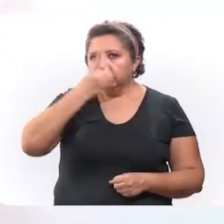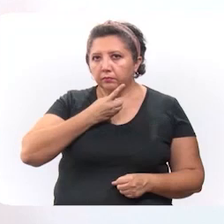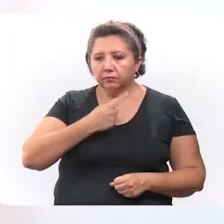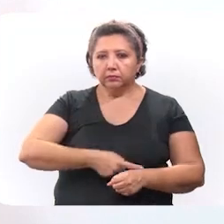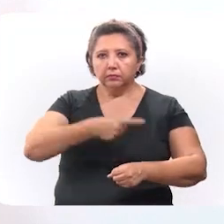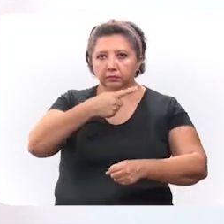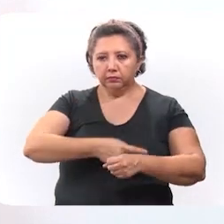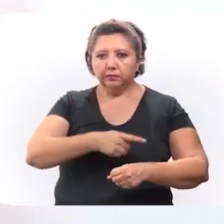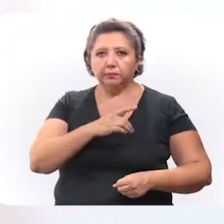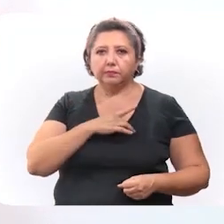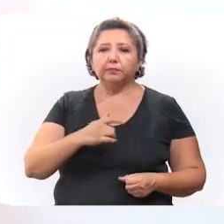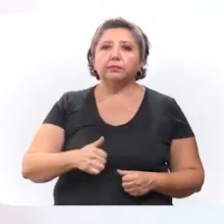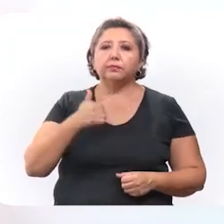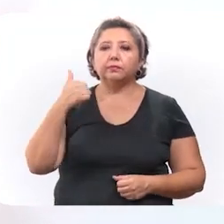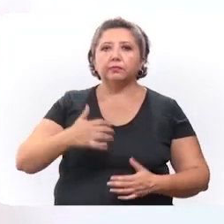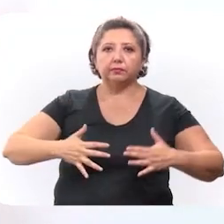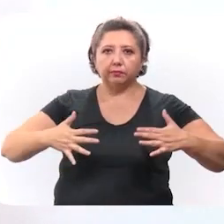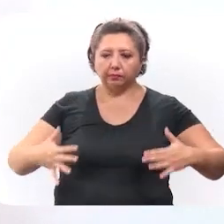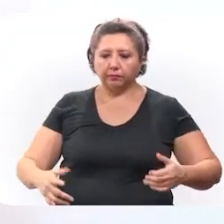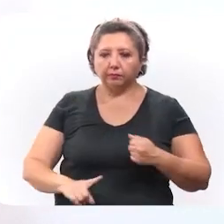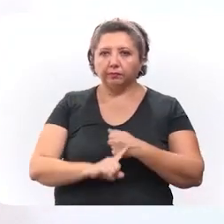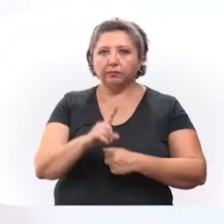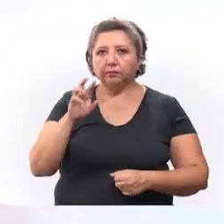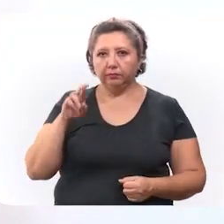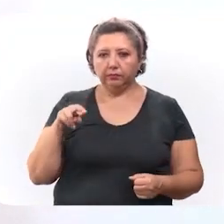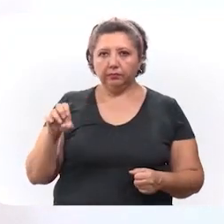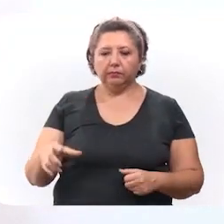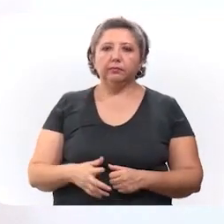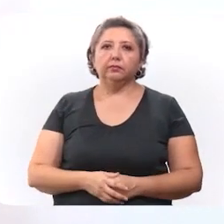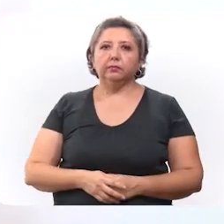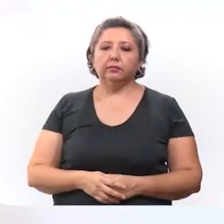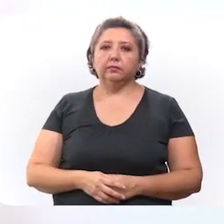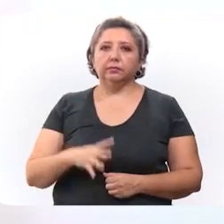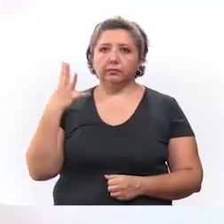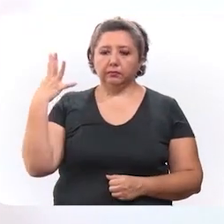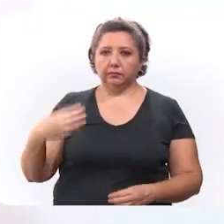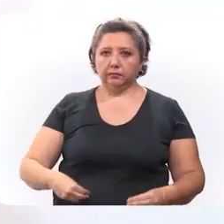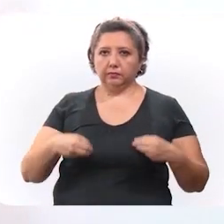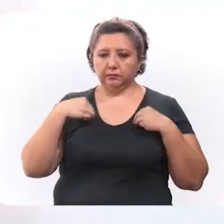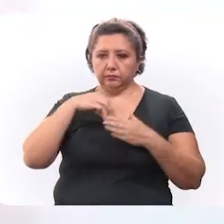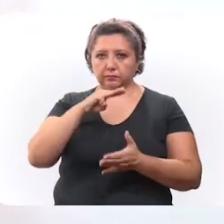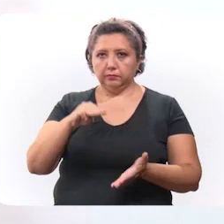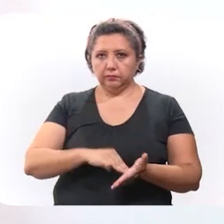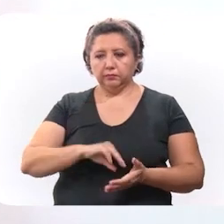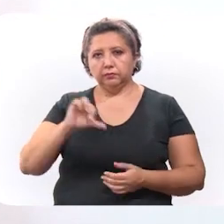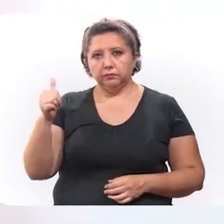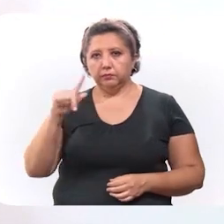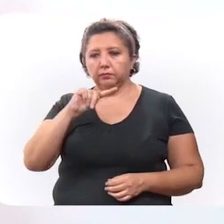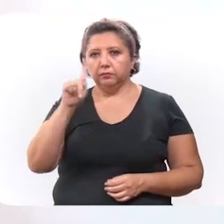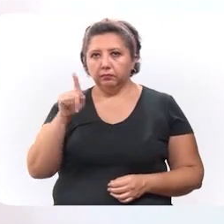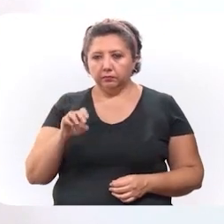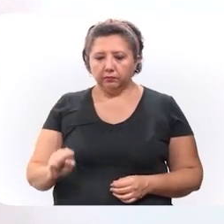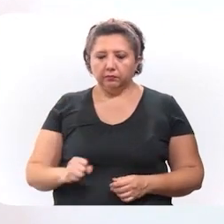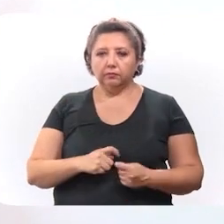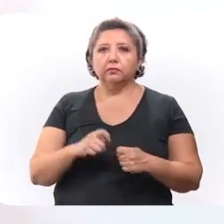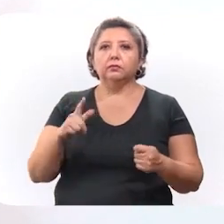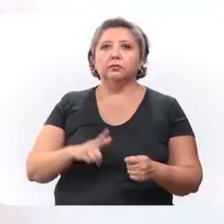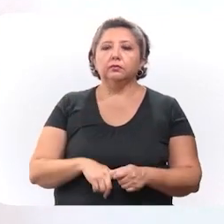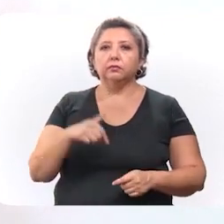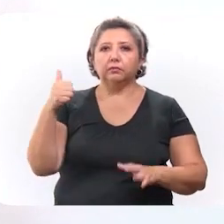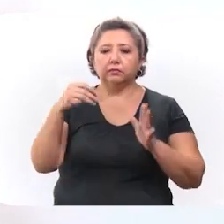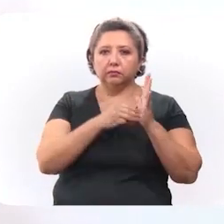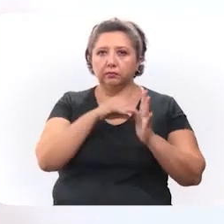diabetes, hipertensión arterial, obesidad e insuficiencia renal crónica. 4 residían en Mérida, 1 en Buxots. En total,